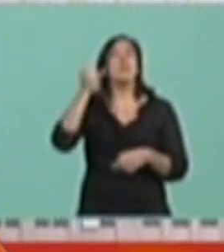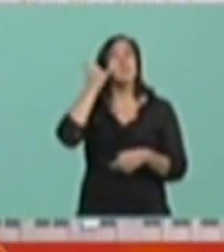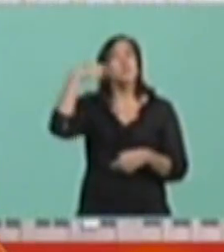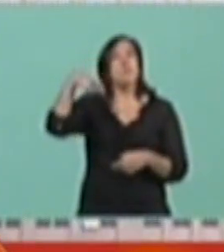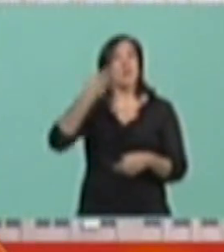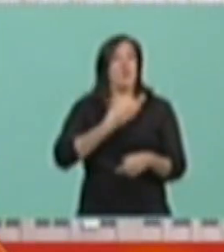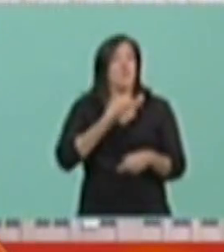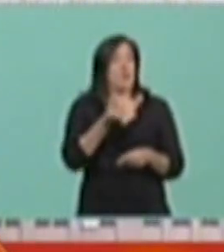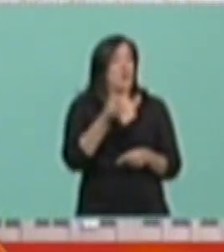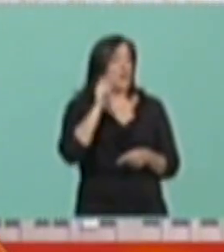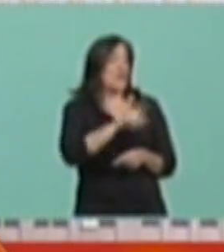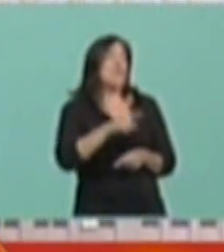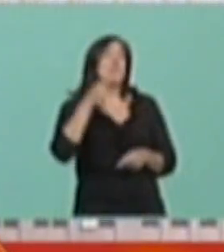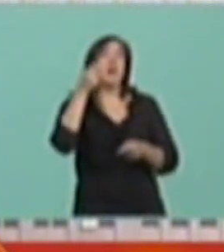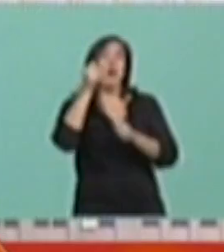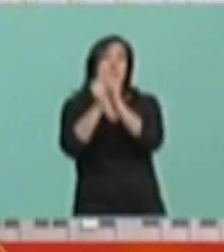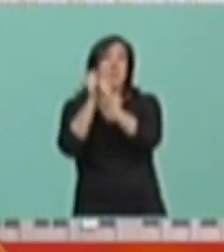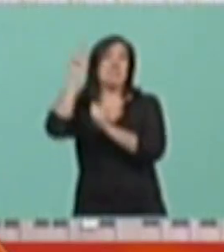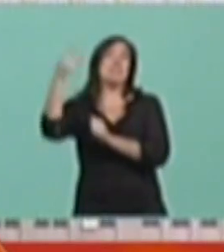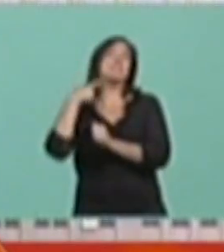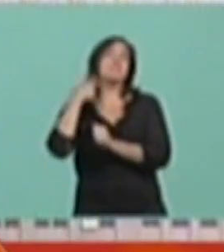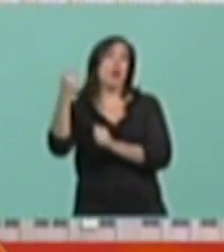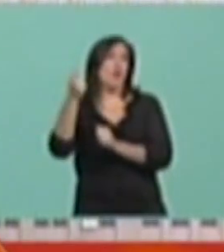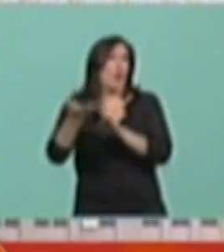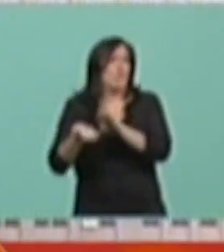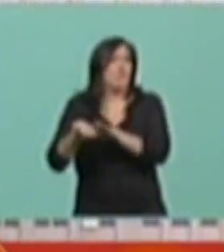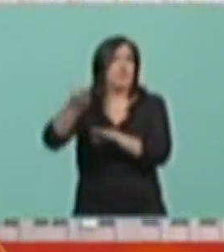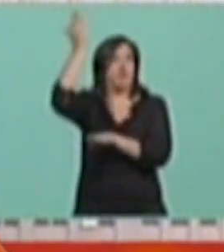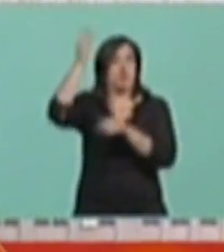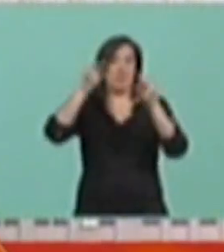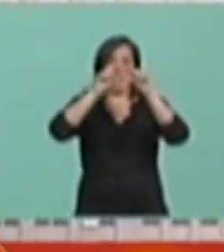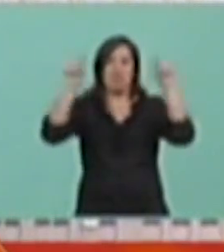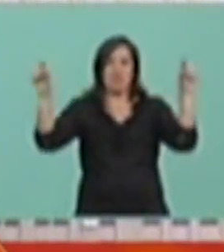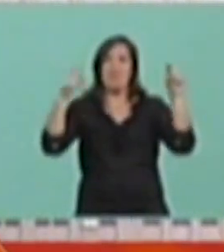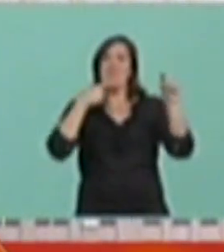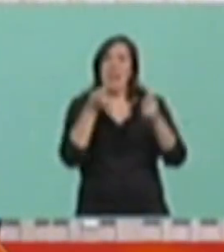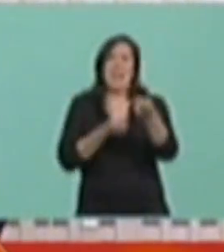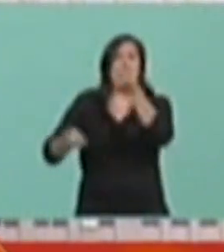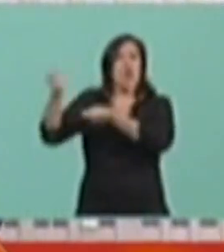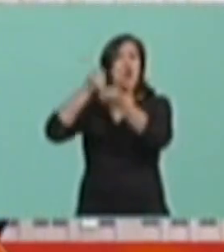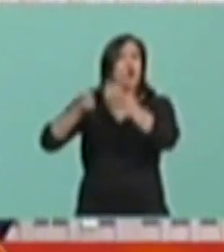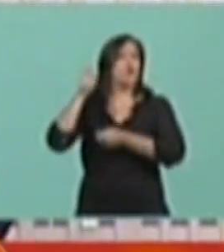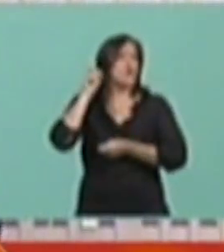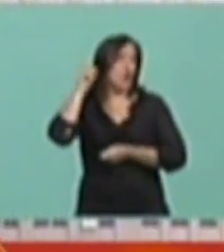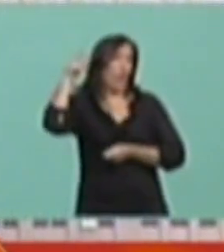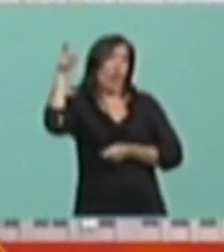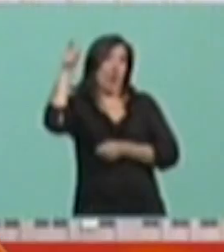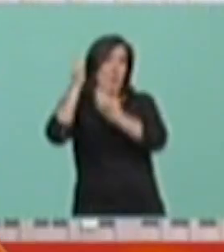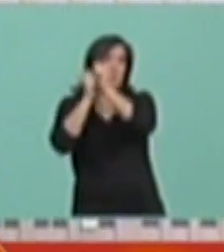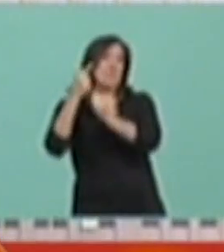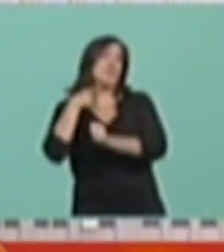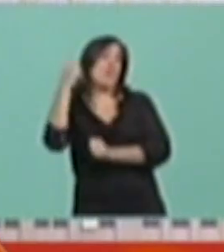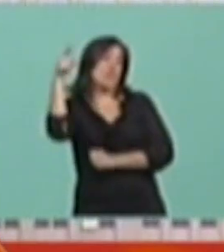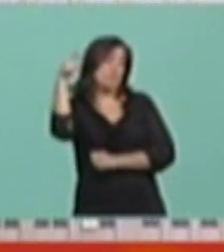Posiblemente sí, aunque hubo un tanteo final, lo más probable, en la cumbre que se hizo en Cartagena de Indias. Y